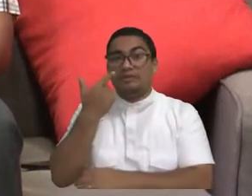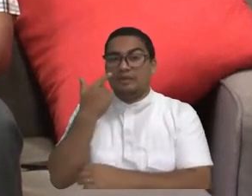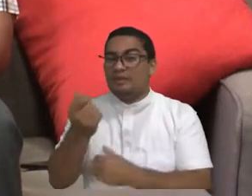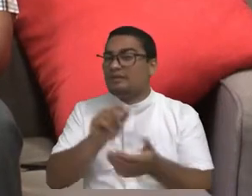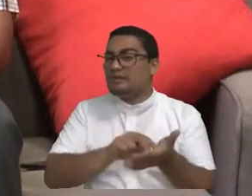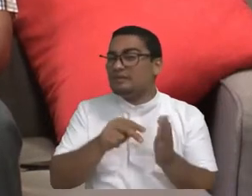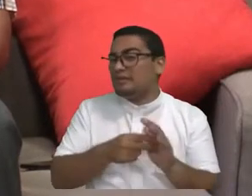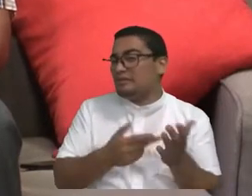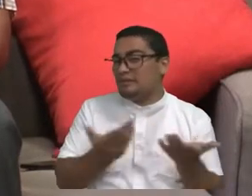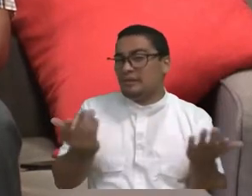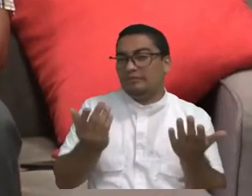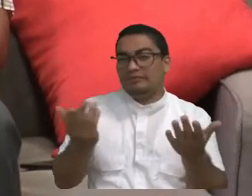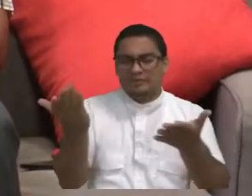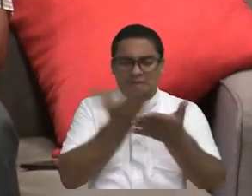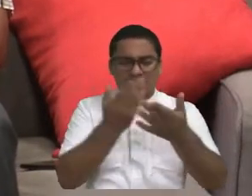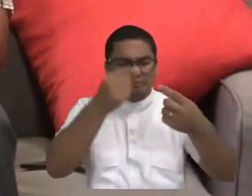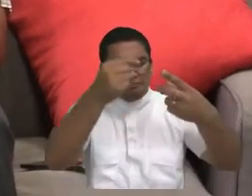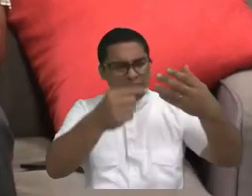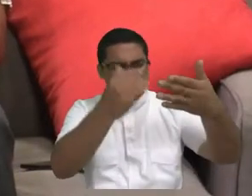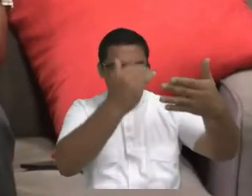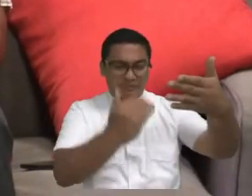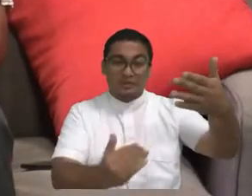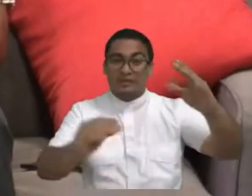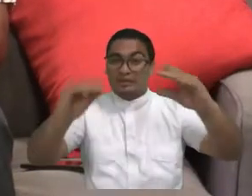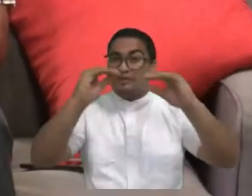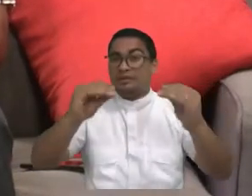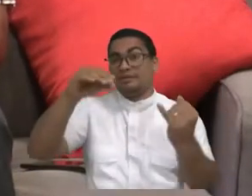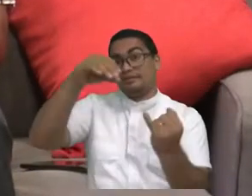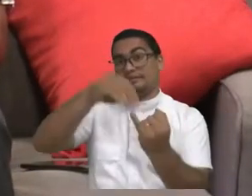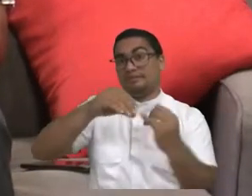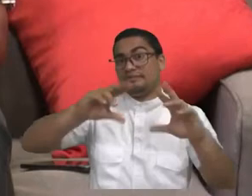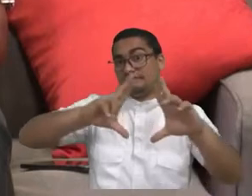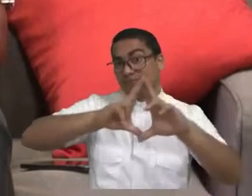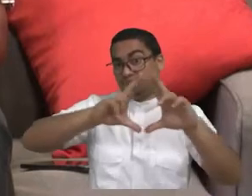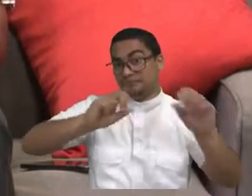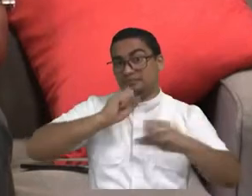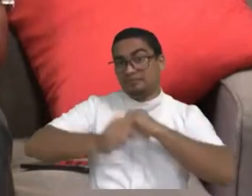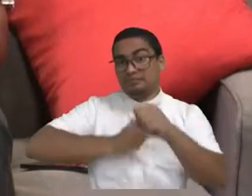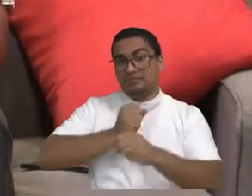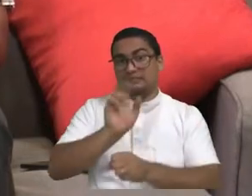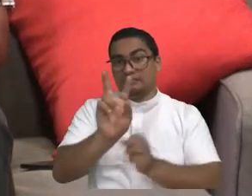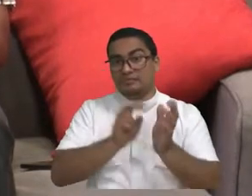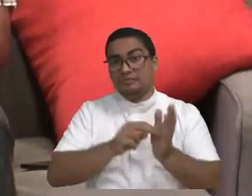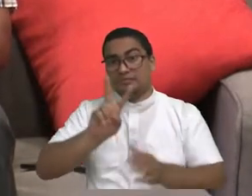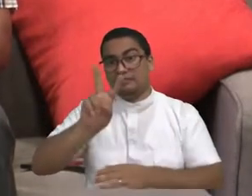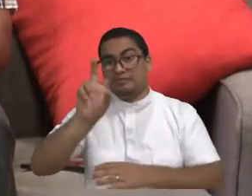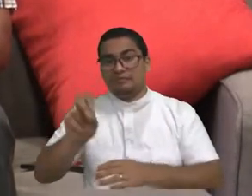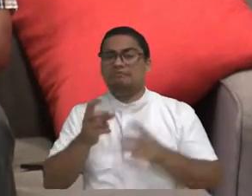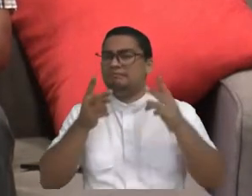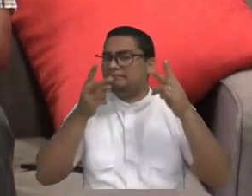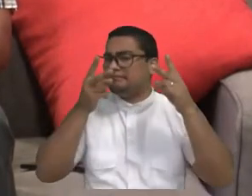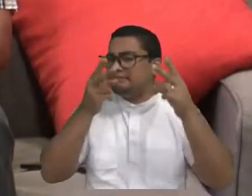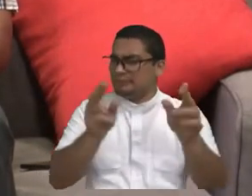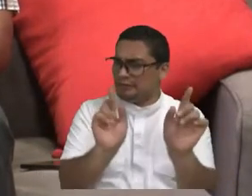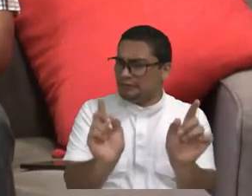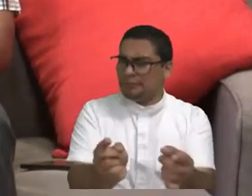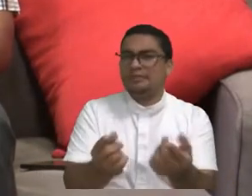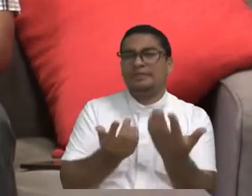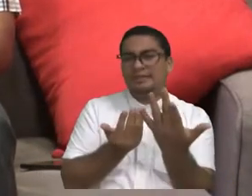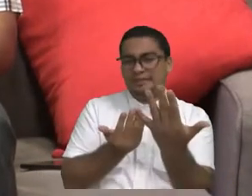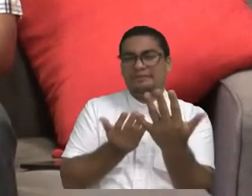significa la oferta académica para la educación técnica nicaragüense en este año 2020 hacemos una breve pausa